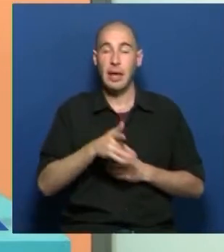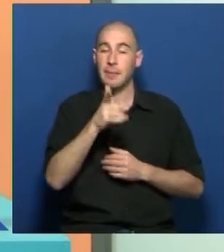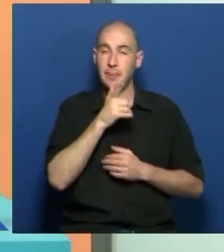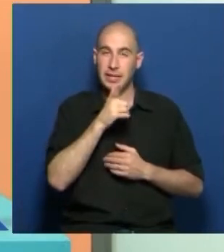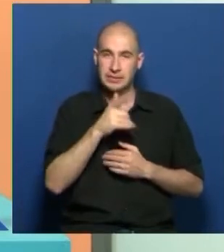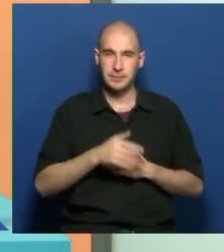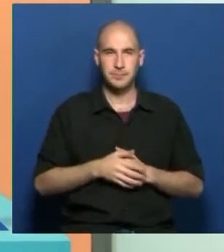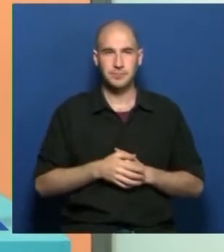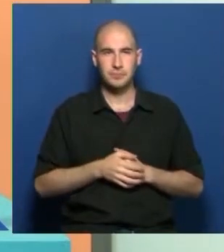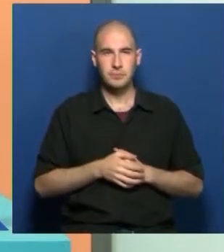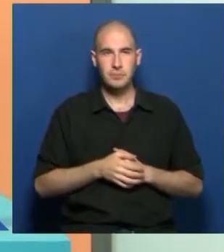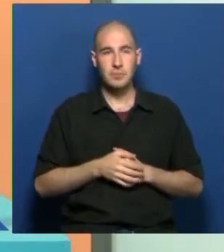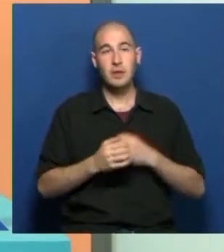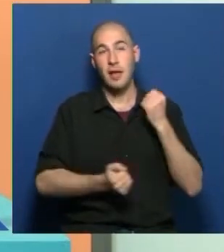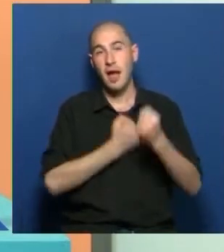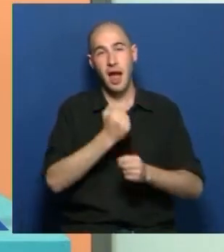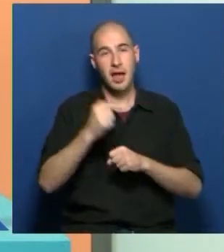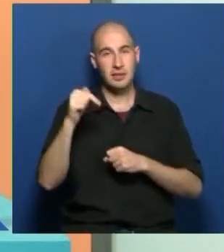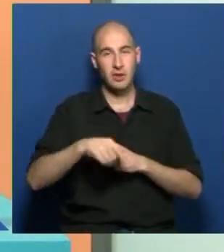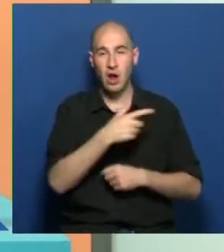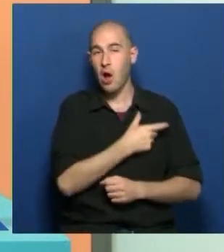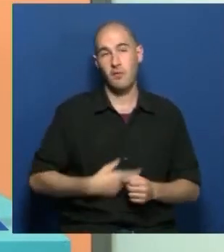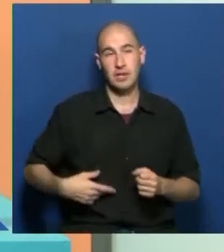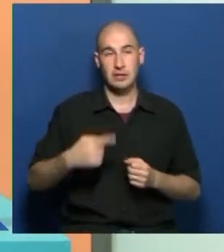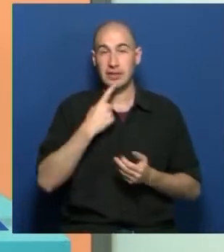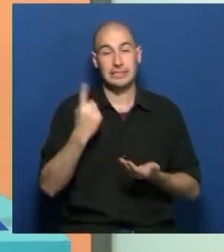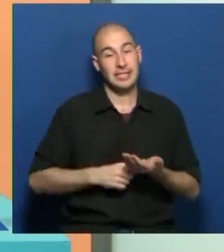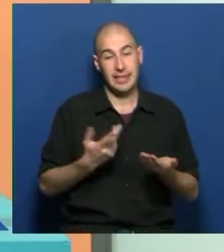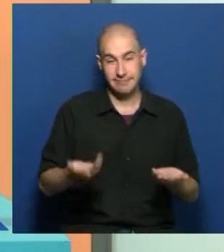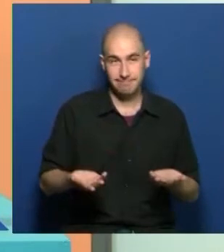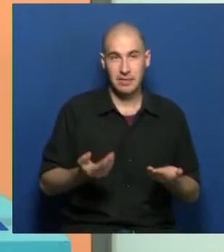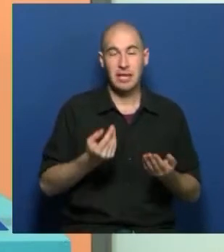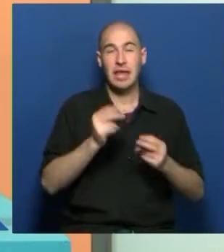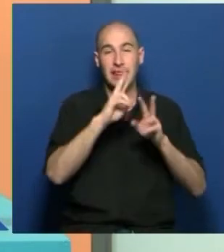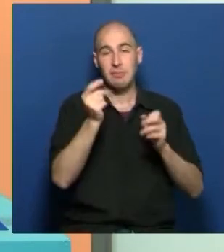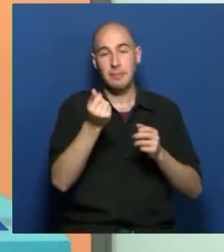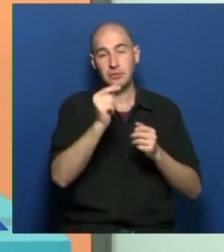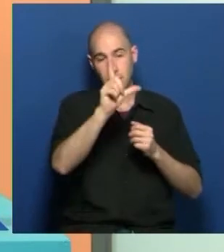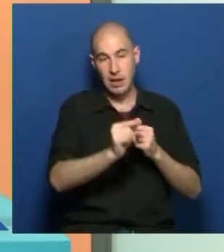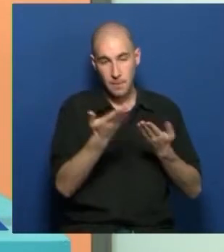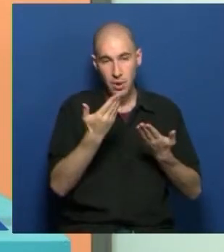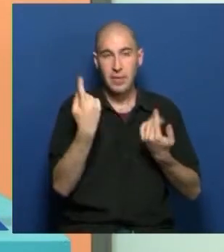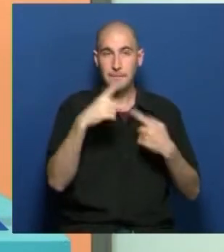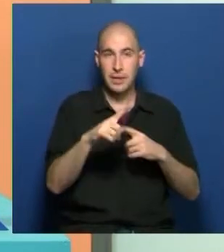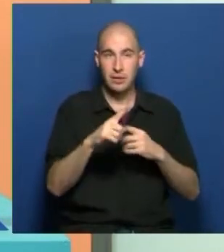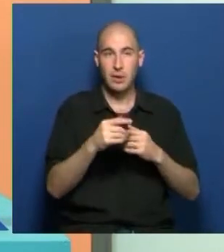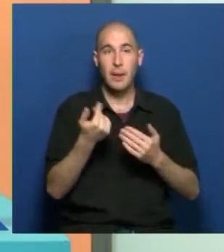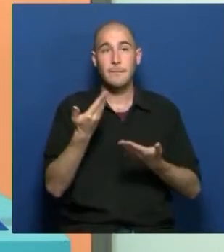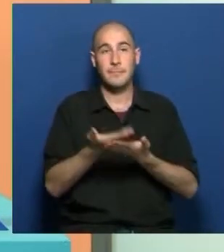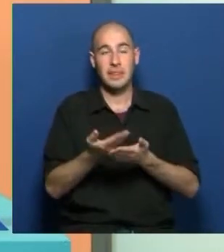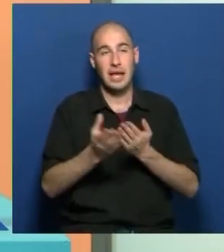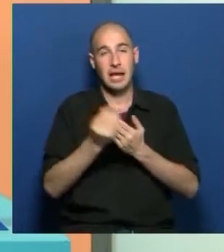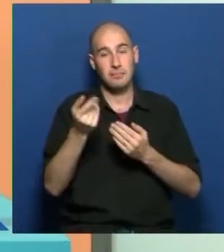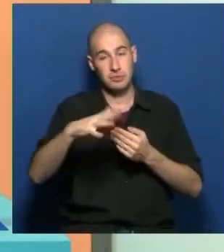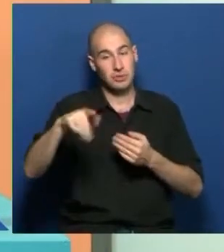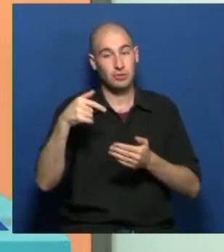creo que por ahora el gobierno tendrá que decidir. Puede bajar el tema de la inflación, pero va a pedir un costo mayor